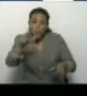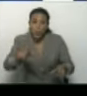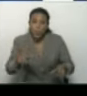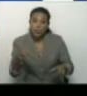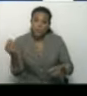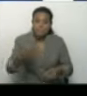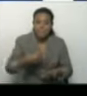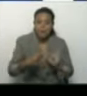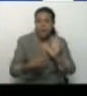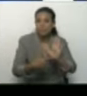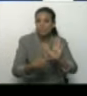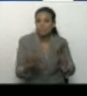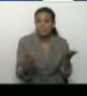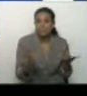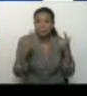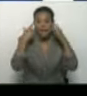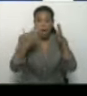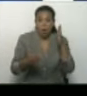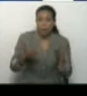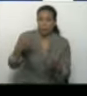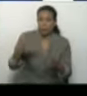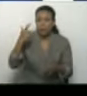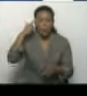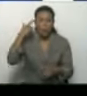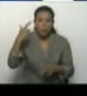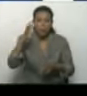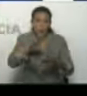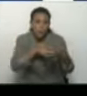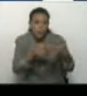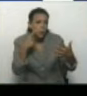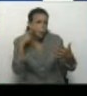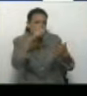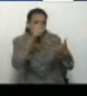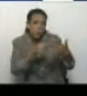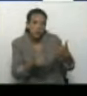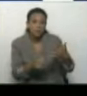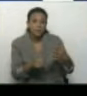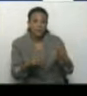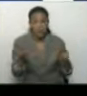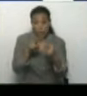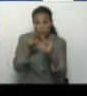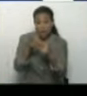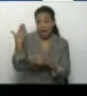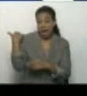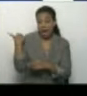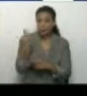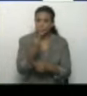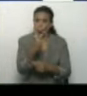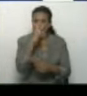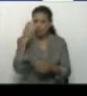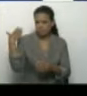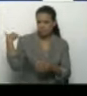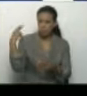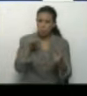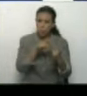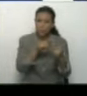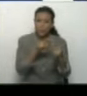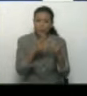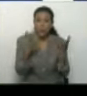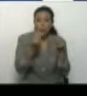más que robots. Yo conocí a los muchachos hace ya algún tiempo.